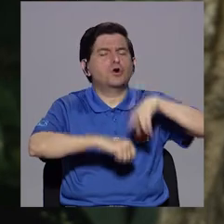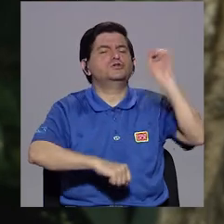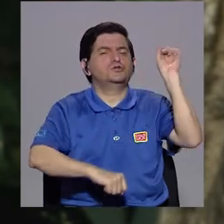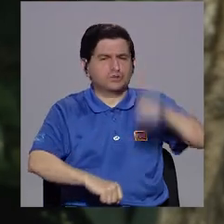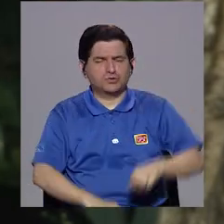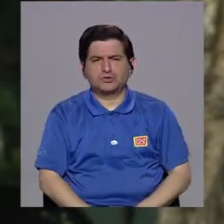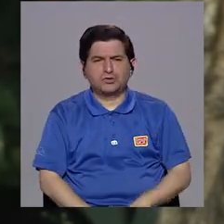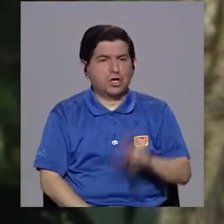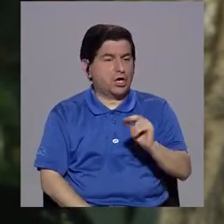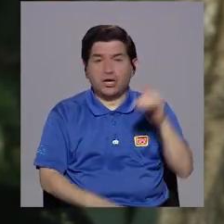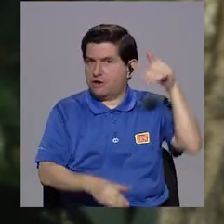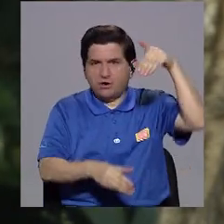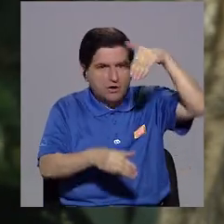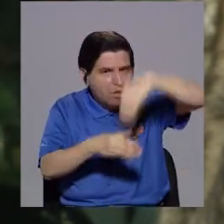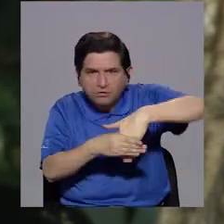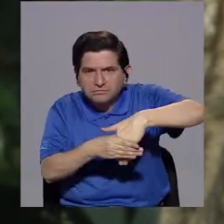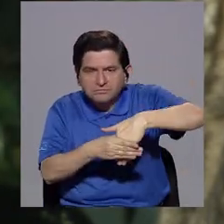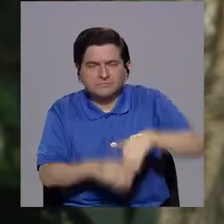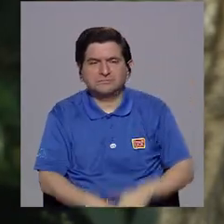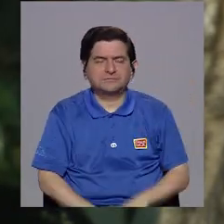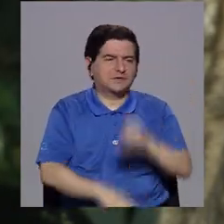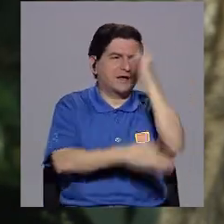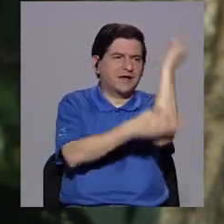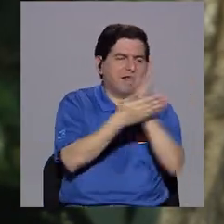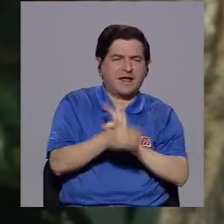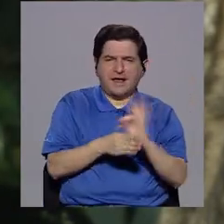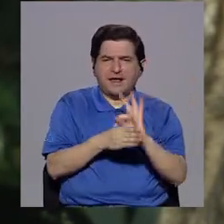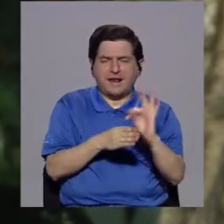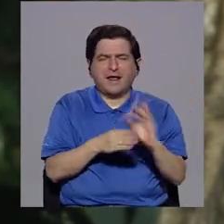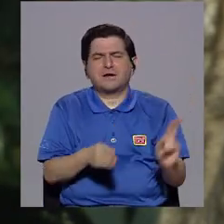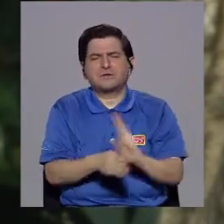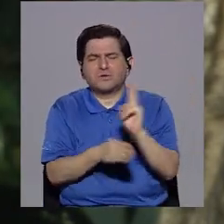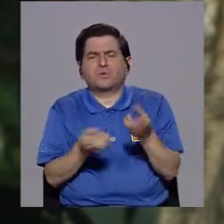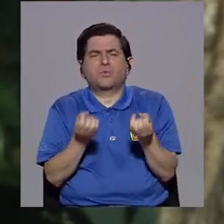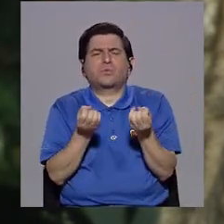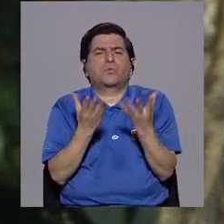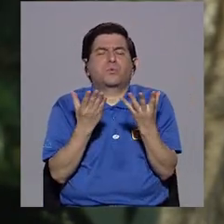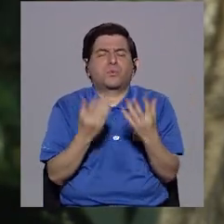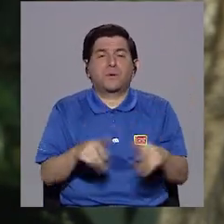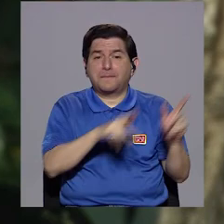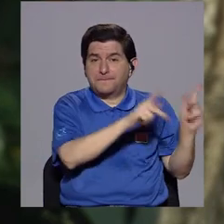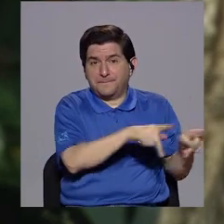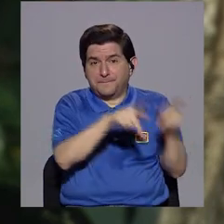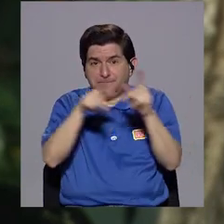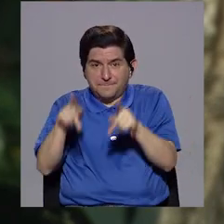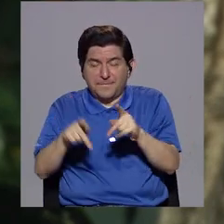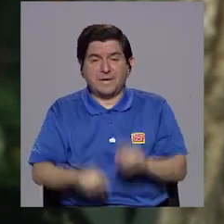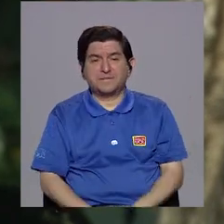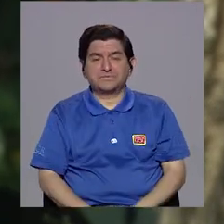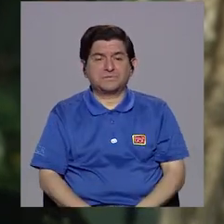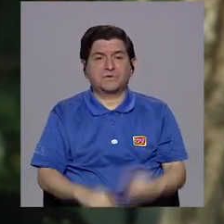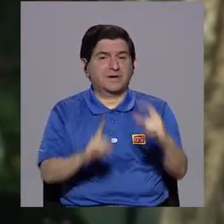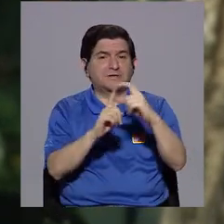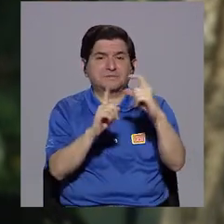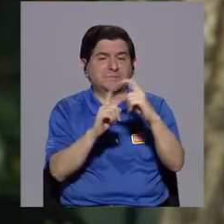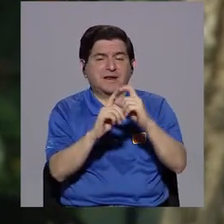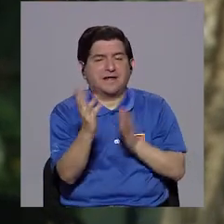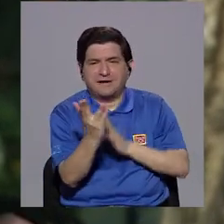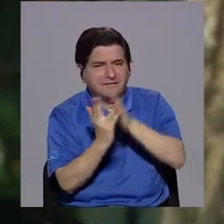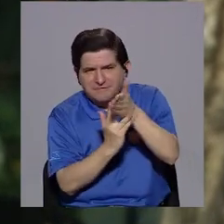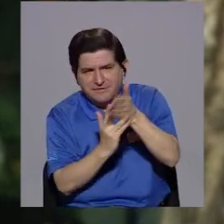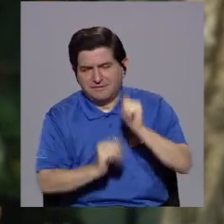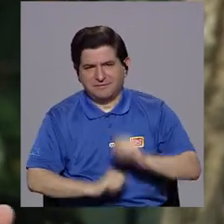natural, es muy poco invasiva. El arte terapia se utiliza muchísimo con personas donde la palabra no